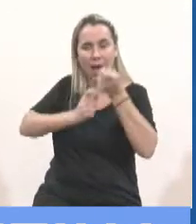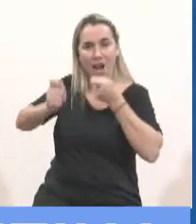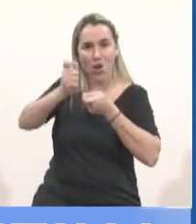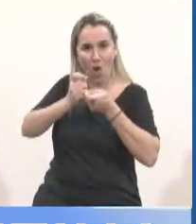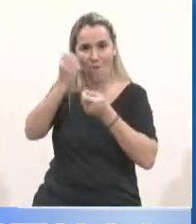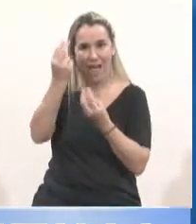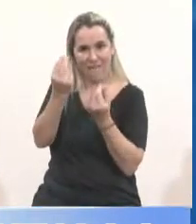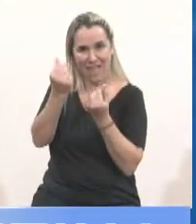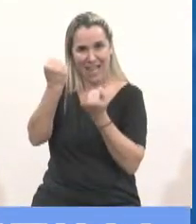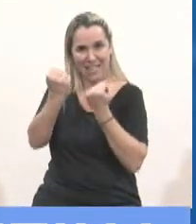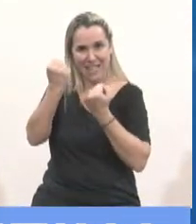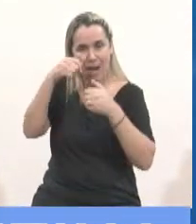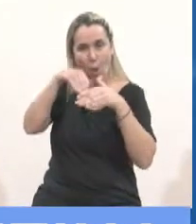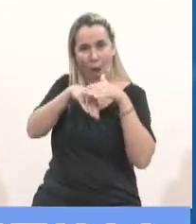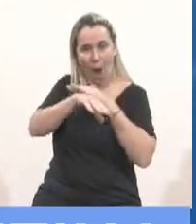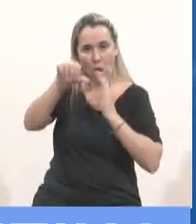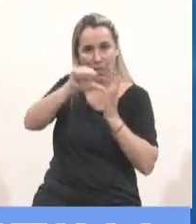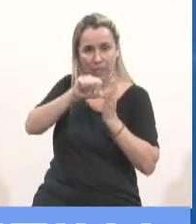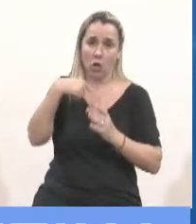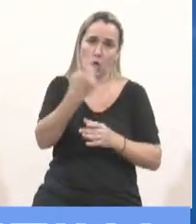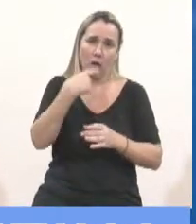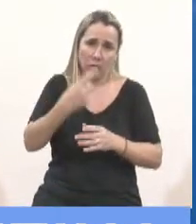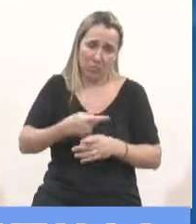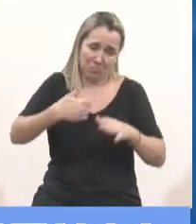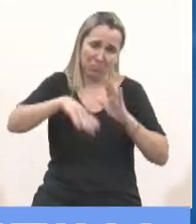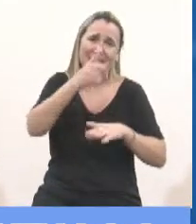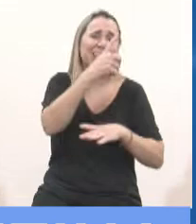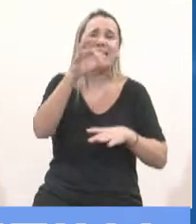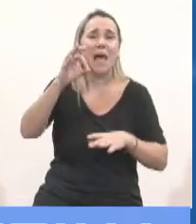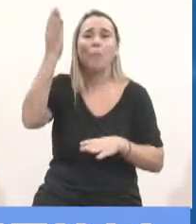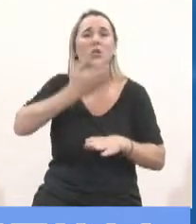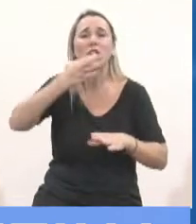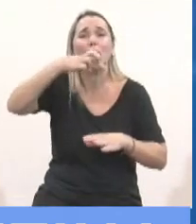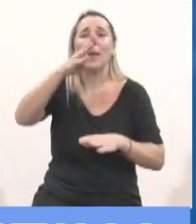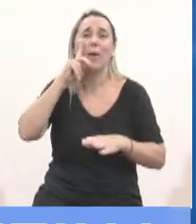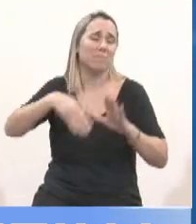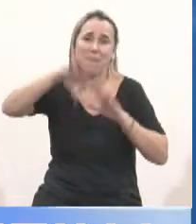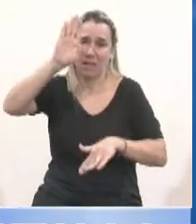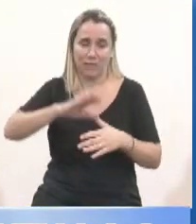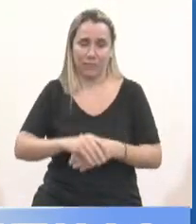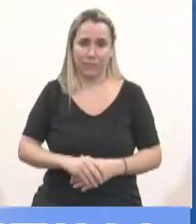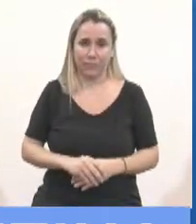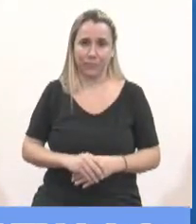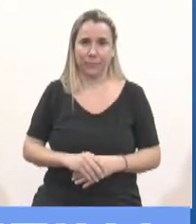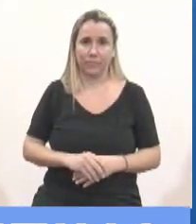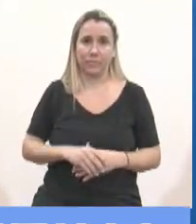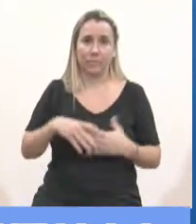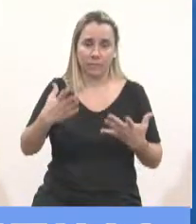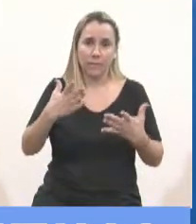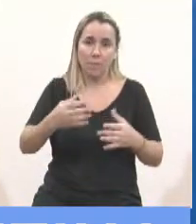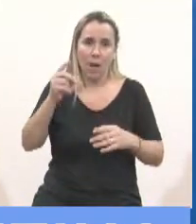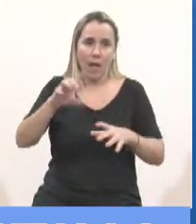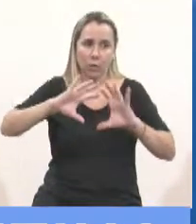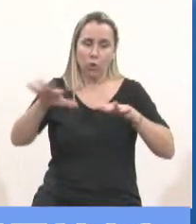Central, nosotros tranquilamente estamos pasando el 100% del PBI. El 100% del PBI, lo cual es realmente para un